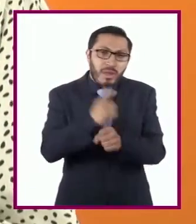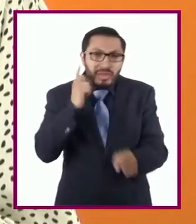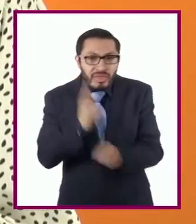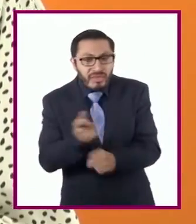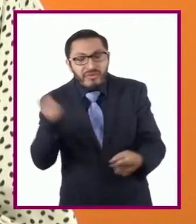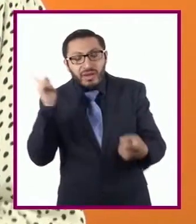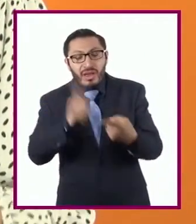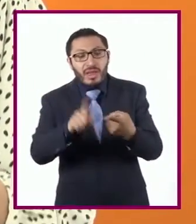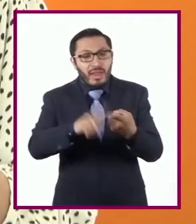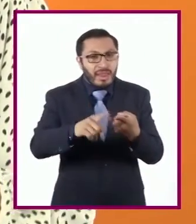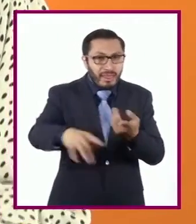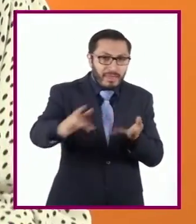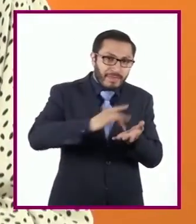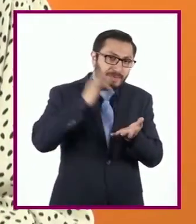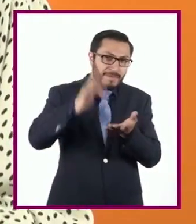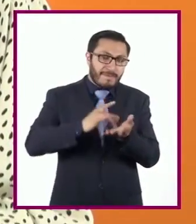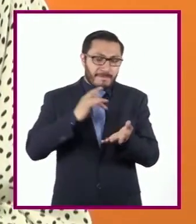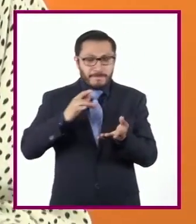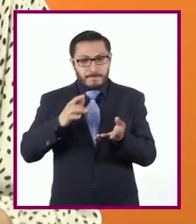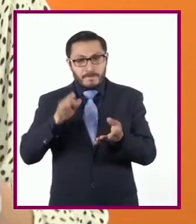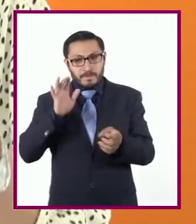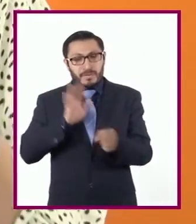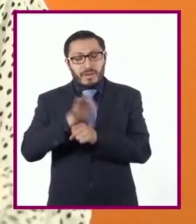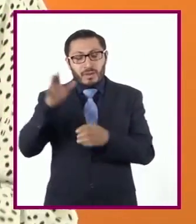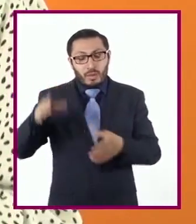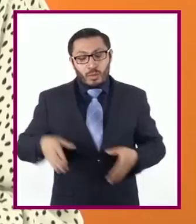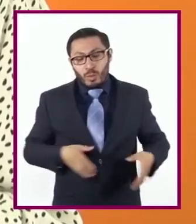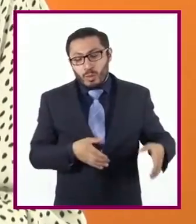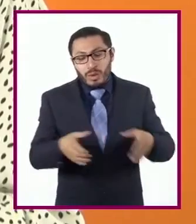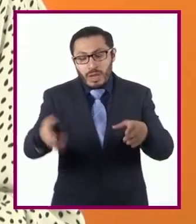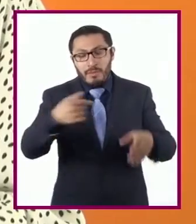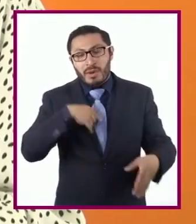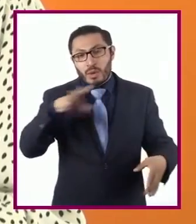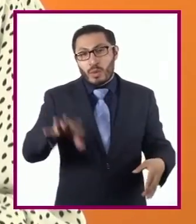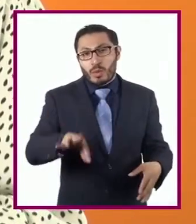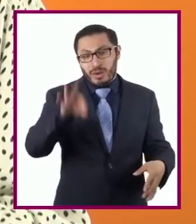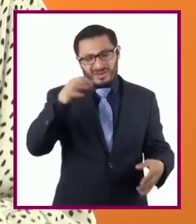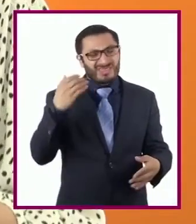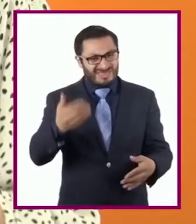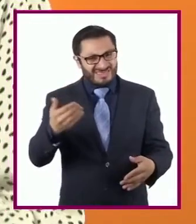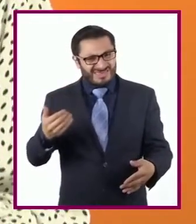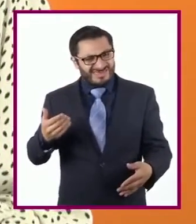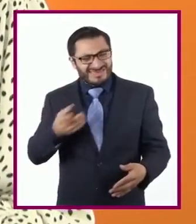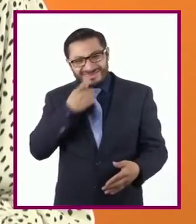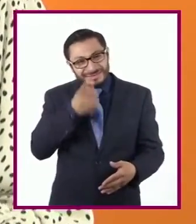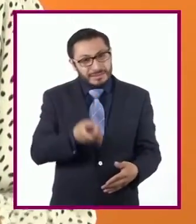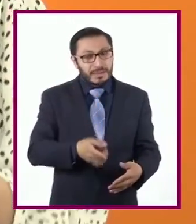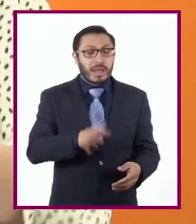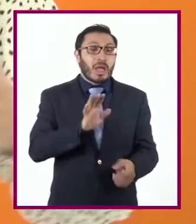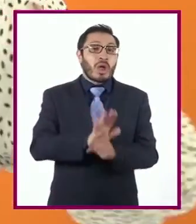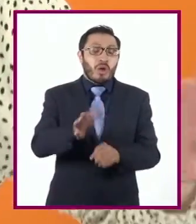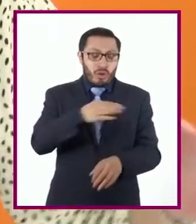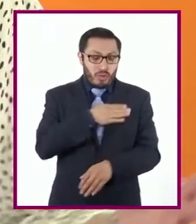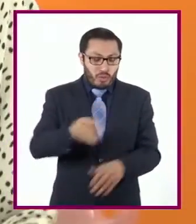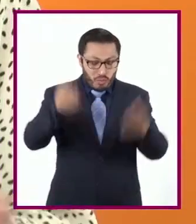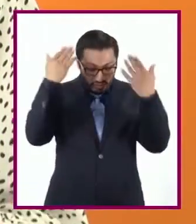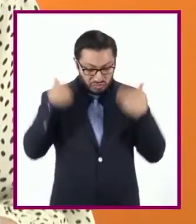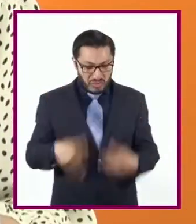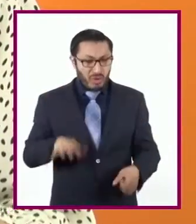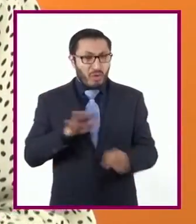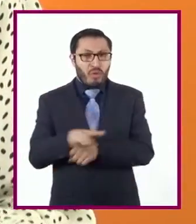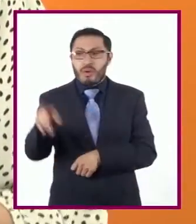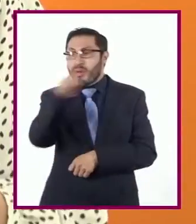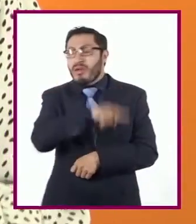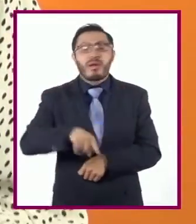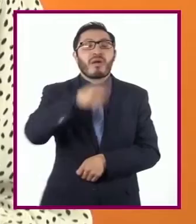quiénes cuento, qué camino voy a tomar, lo que habíamos hablado hace un momento, ¿no? En qué soy bueno y qué es lo que los demás me